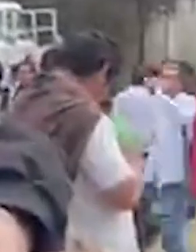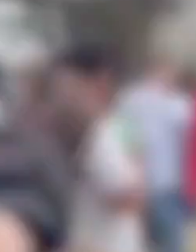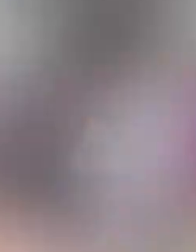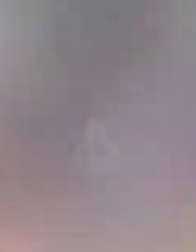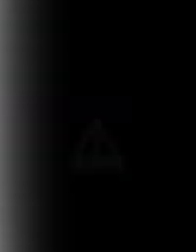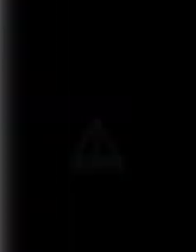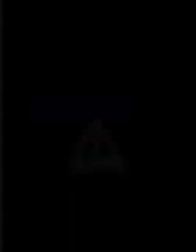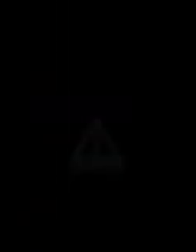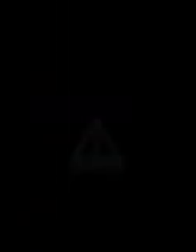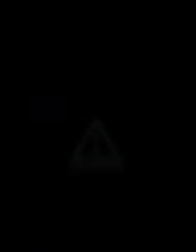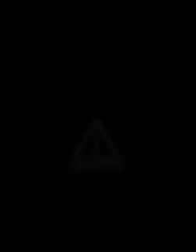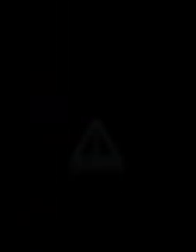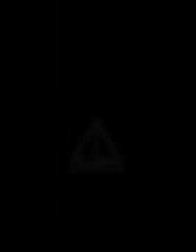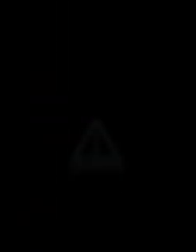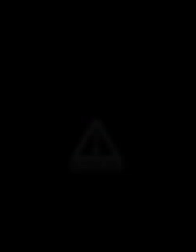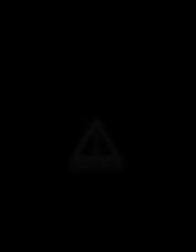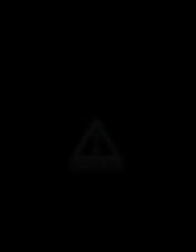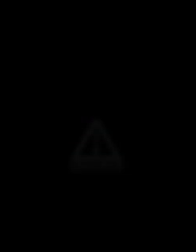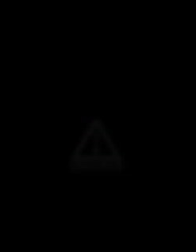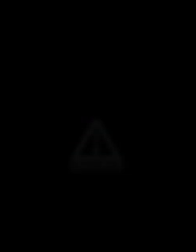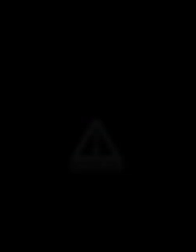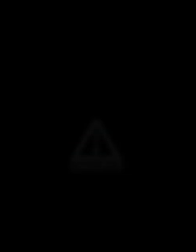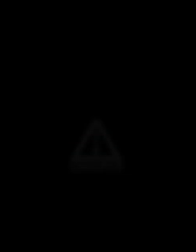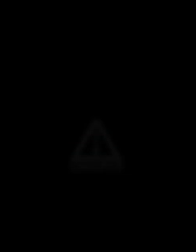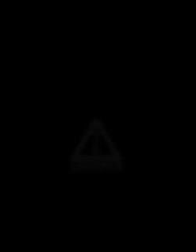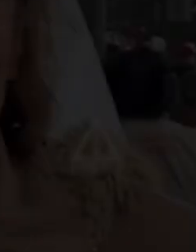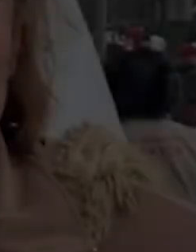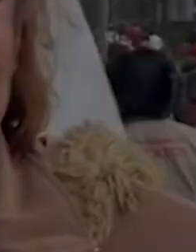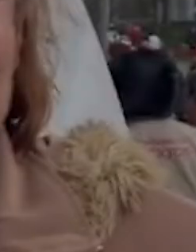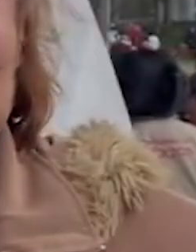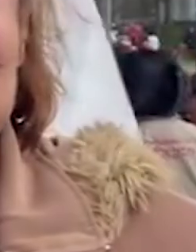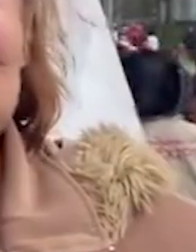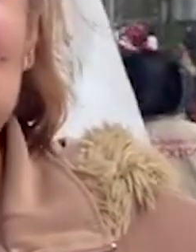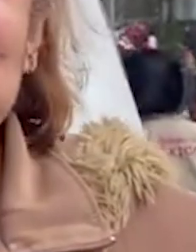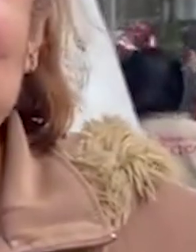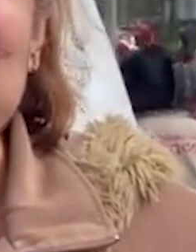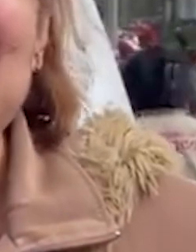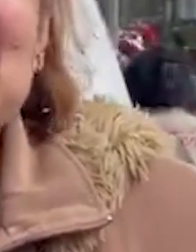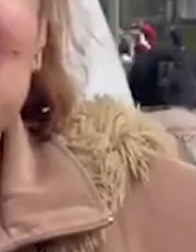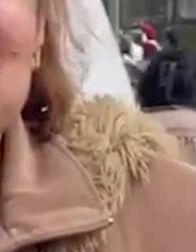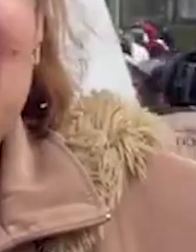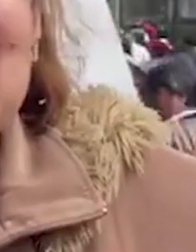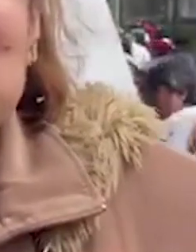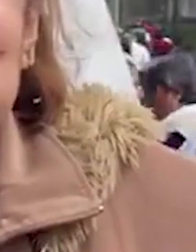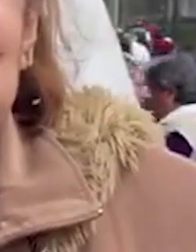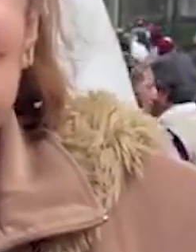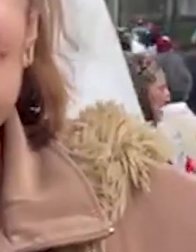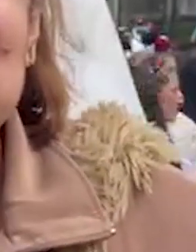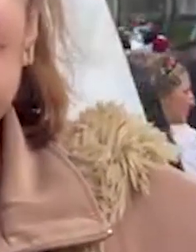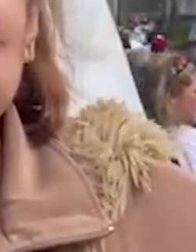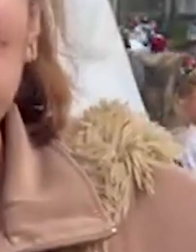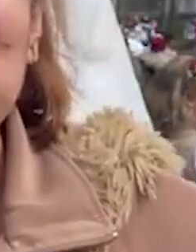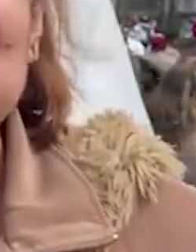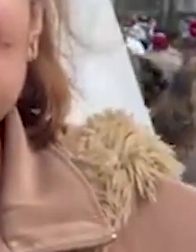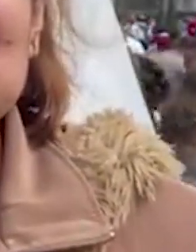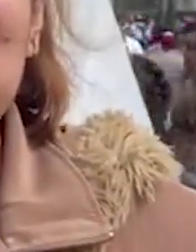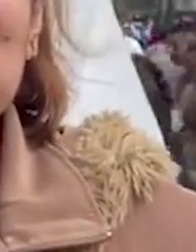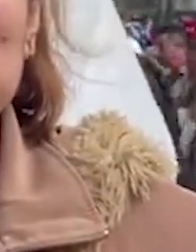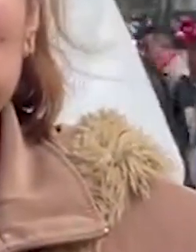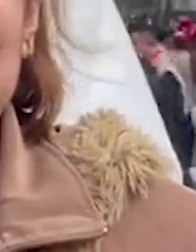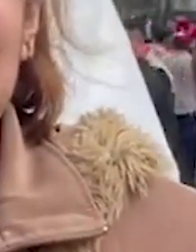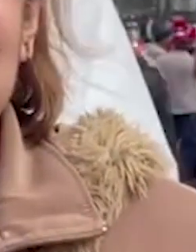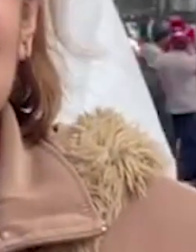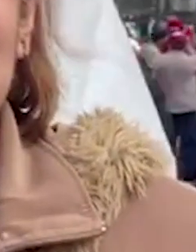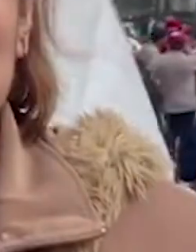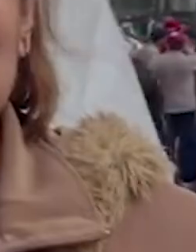Juárez, Chiapas, desde el pasado 30 de septiembre. Este domingo viajó para encontrarse con el presidente de México,